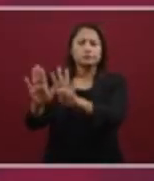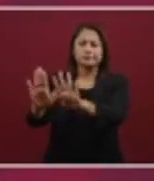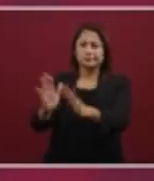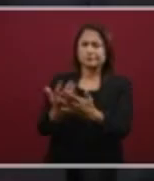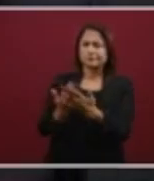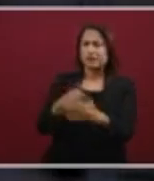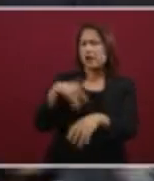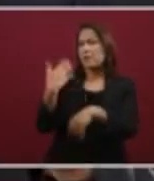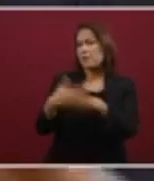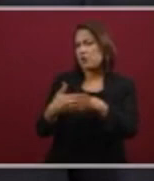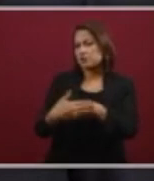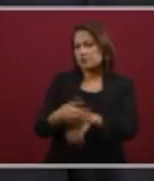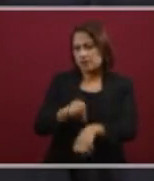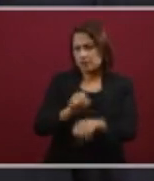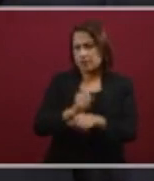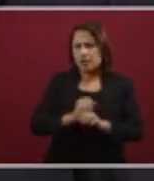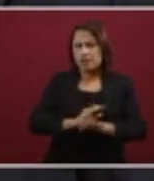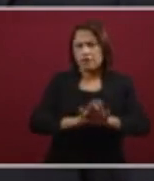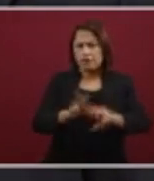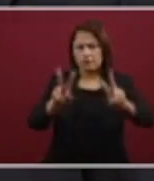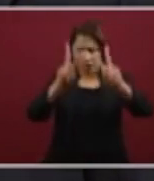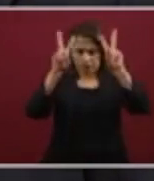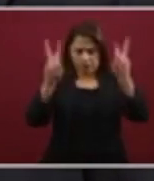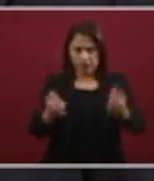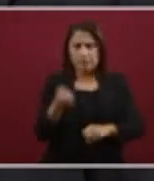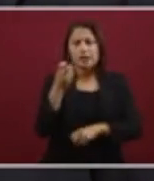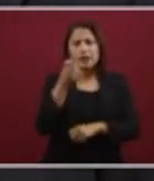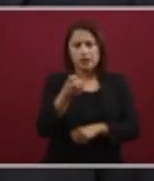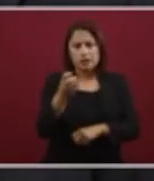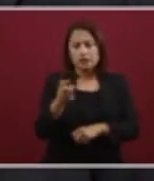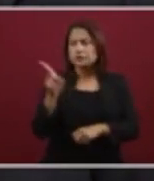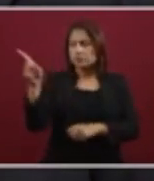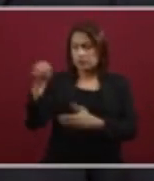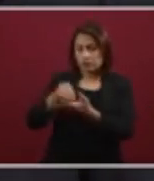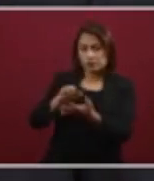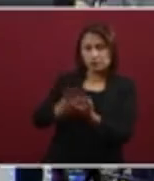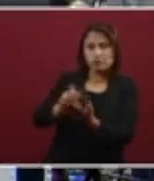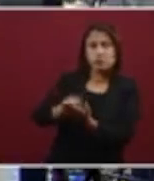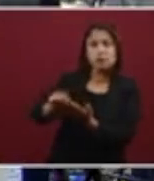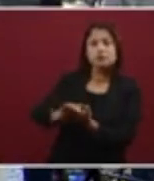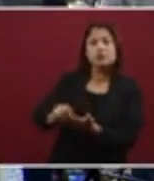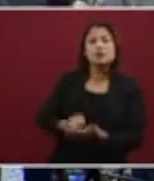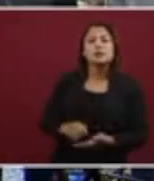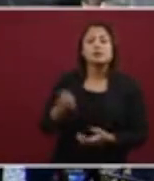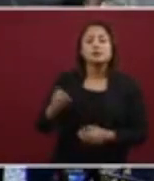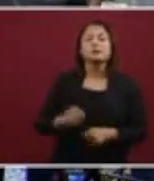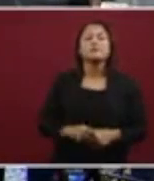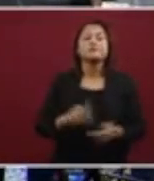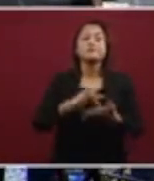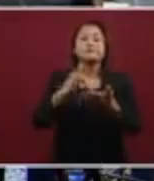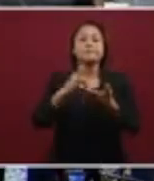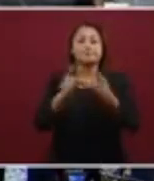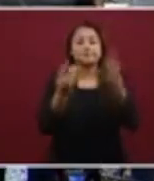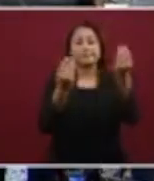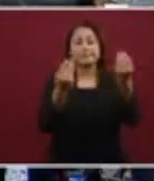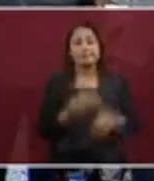semana que viene, sobre todo esto. Están tomando nota y les van a informar. Muchas gracias. Gracias.